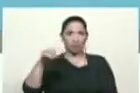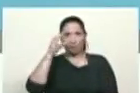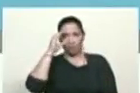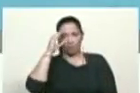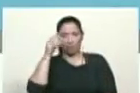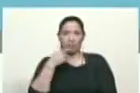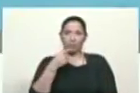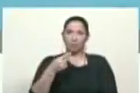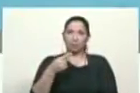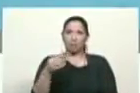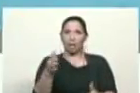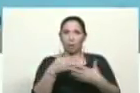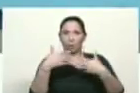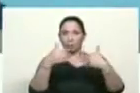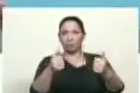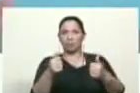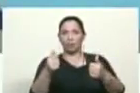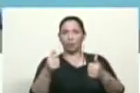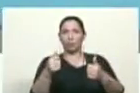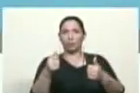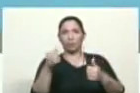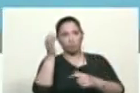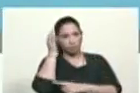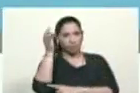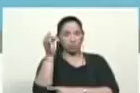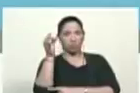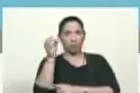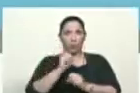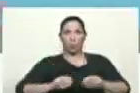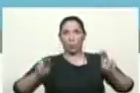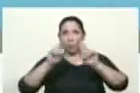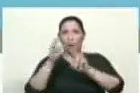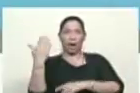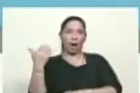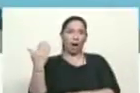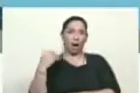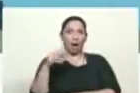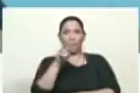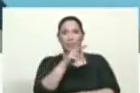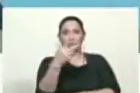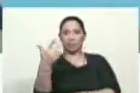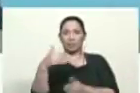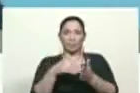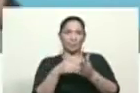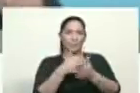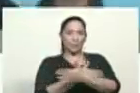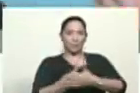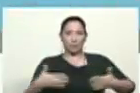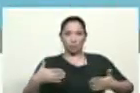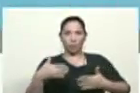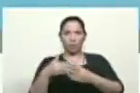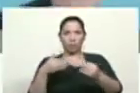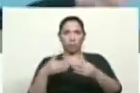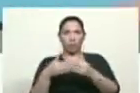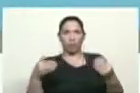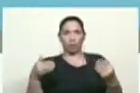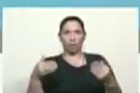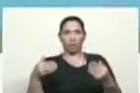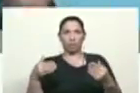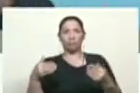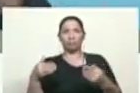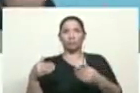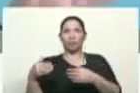Consejo de Seguridad de Naciones Unidas que alrededor de 23,000 millones de dólares han sido